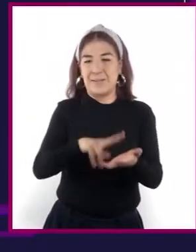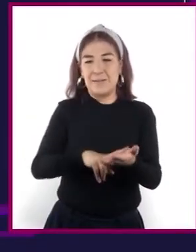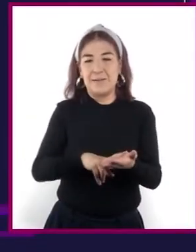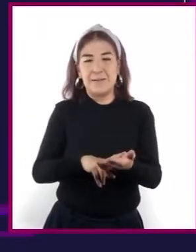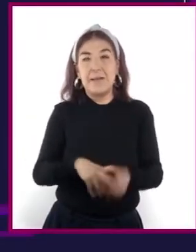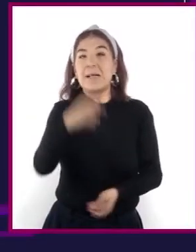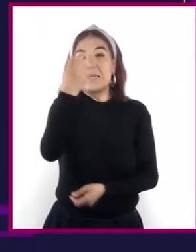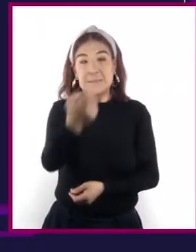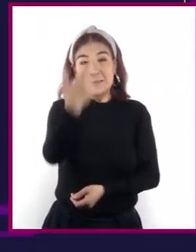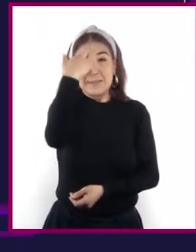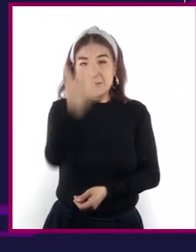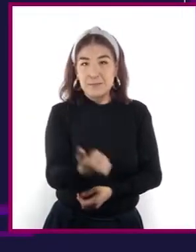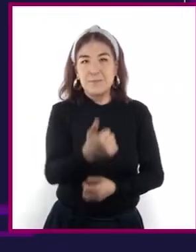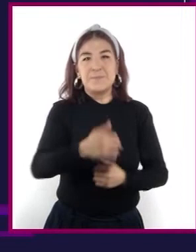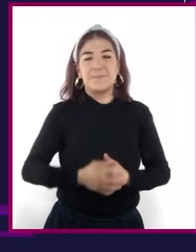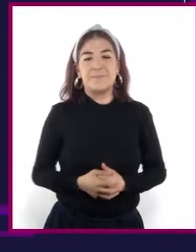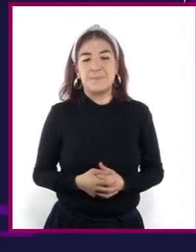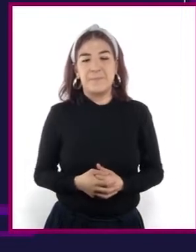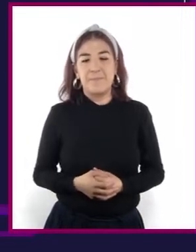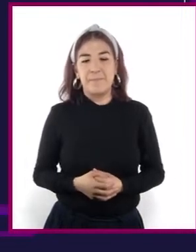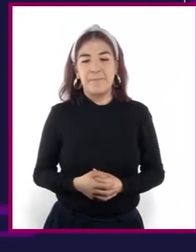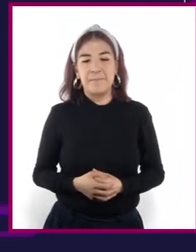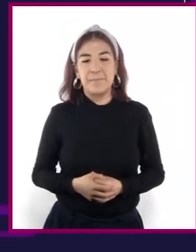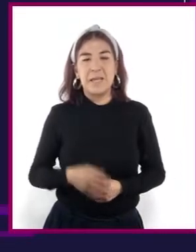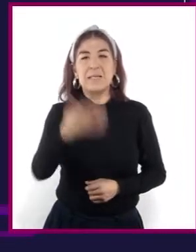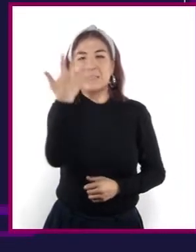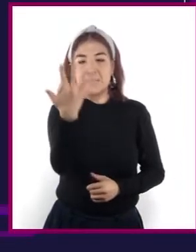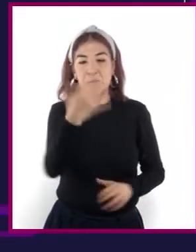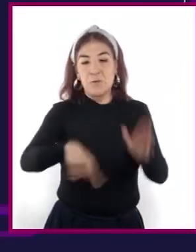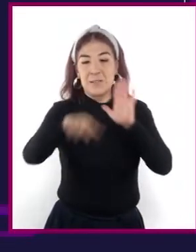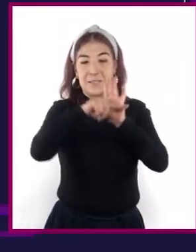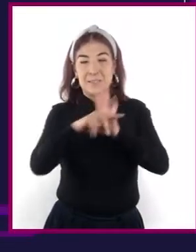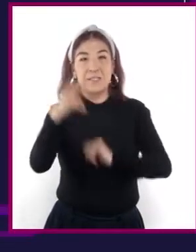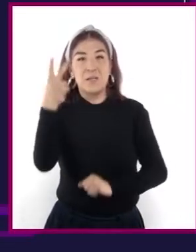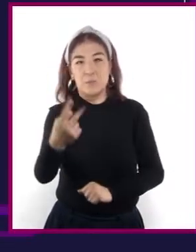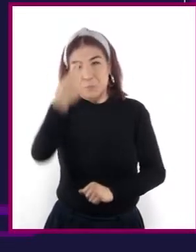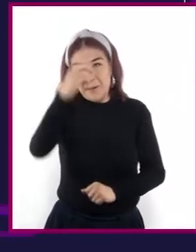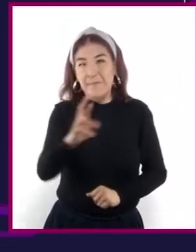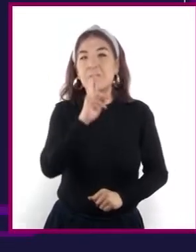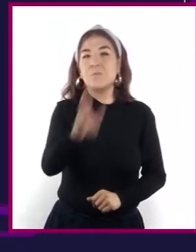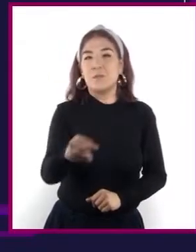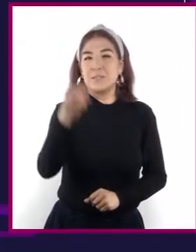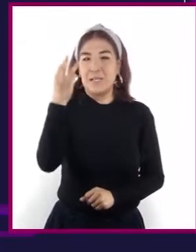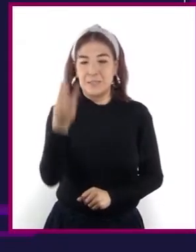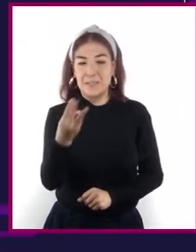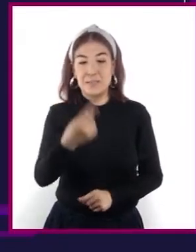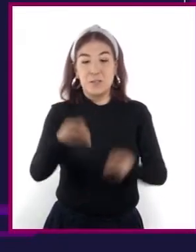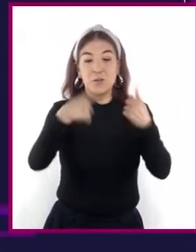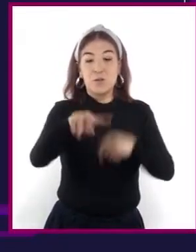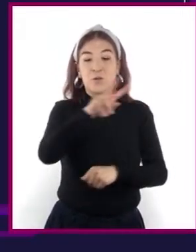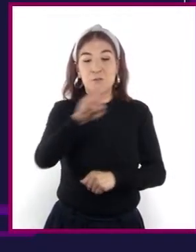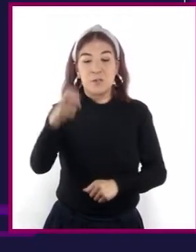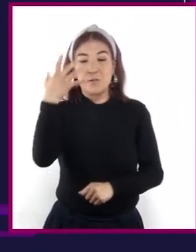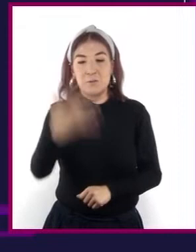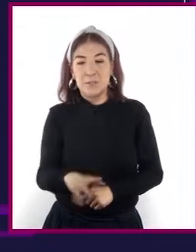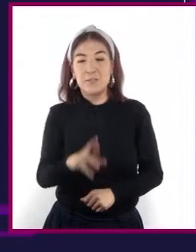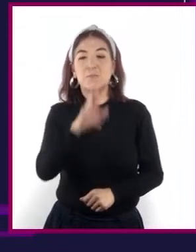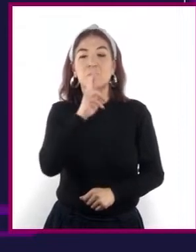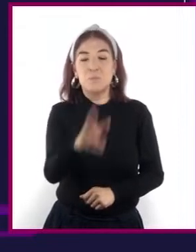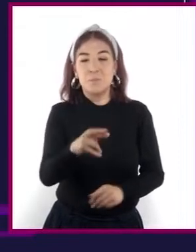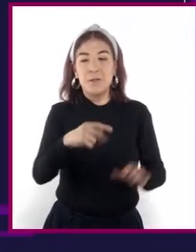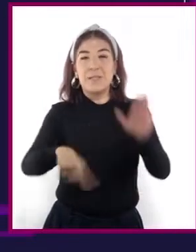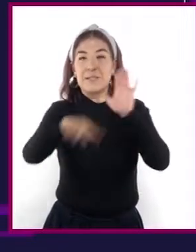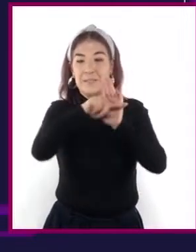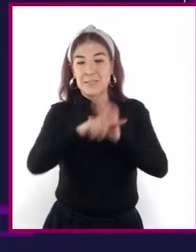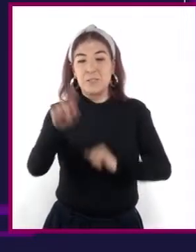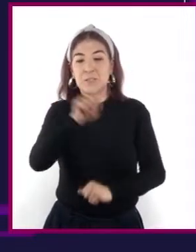Por lo tanto, a 5 se le restan 2 para obtener 3 y a 210 se le restan